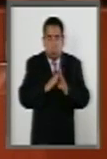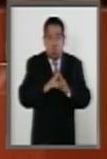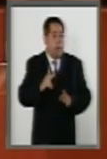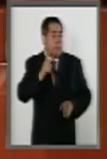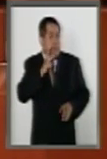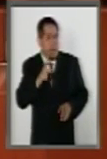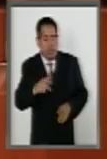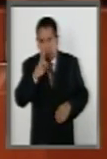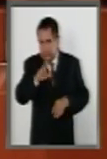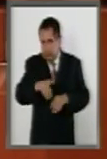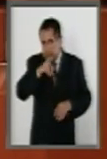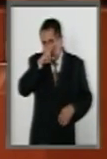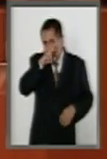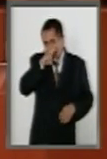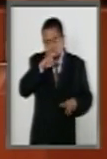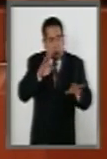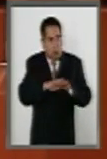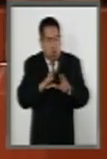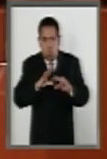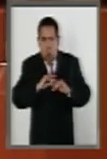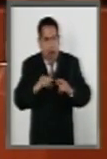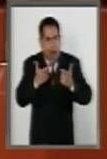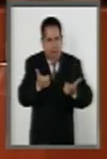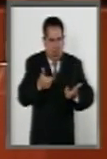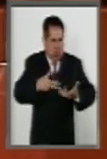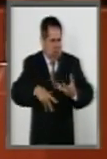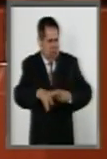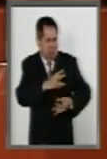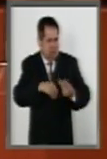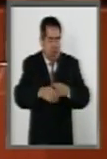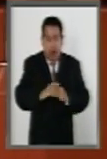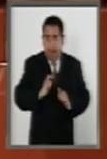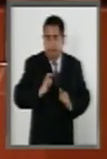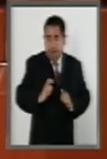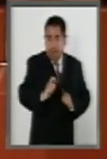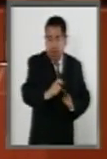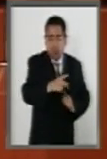es angustiosa, no tiene recursos ni para pagar a sus